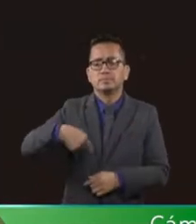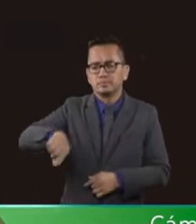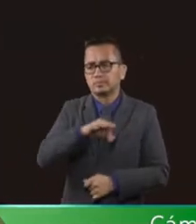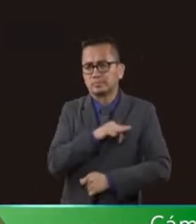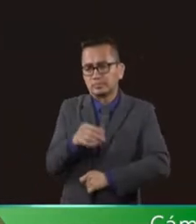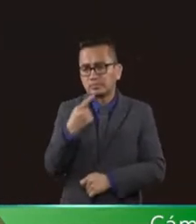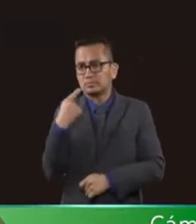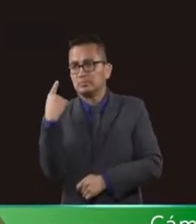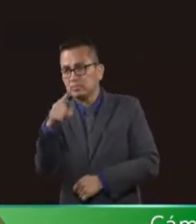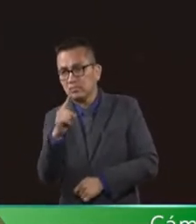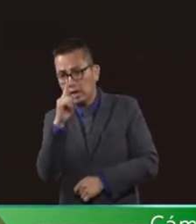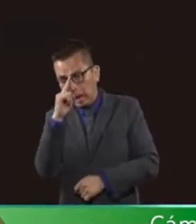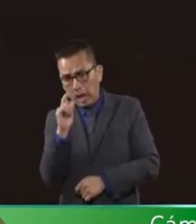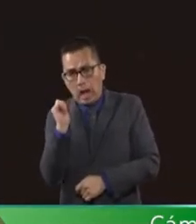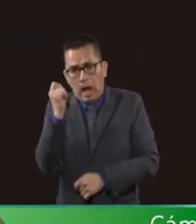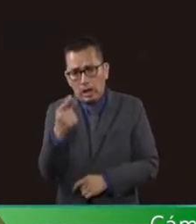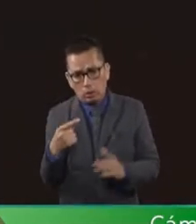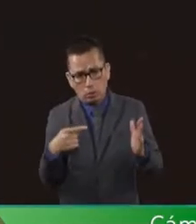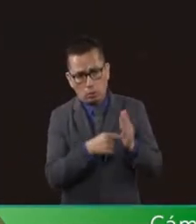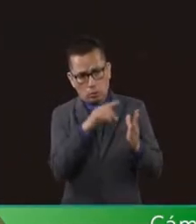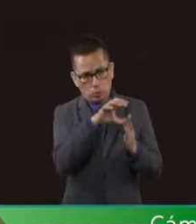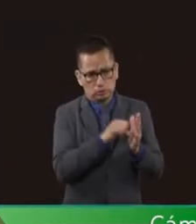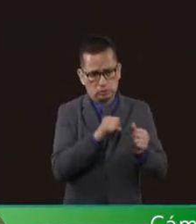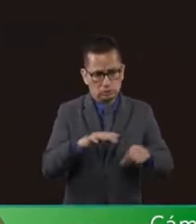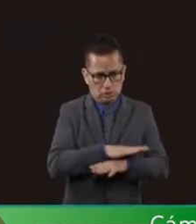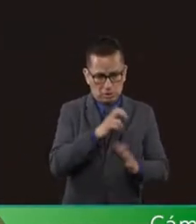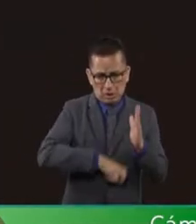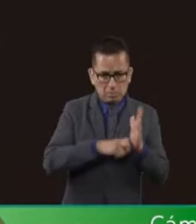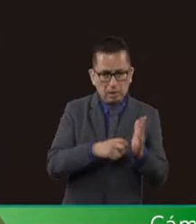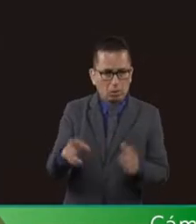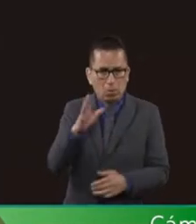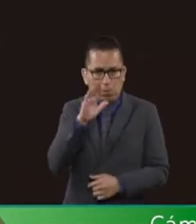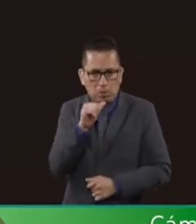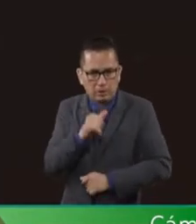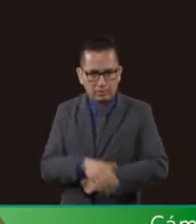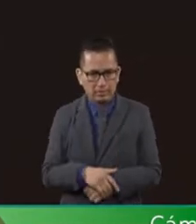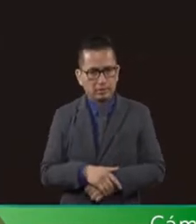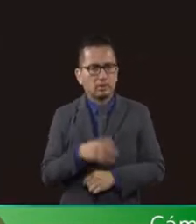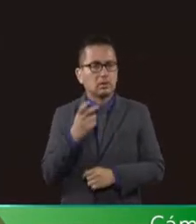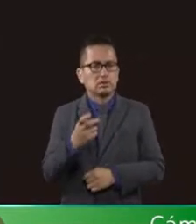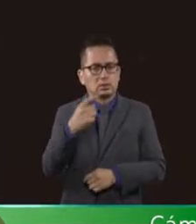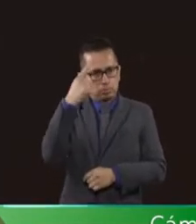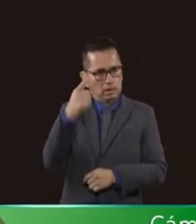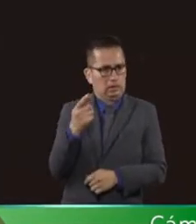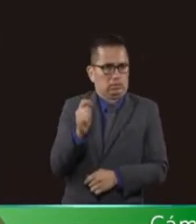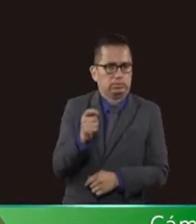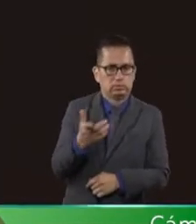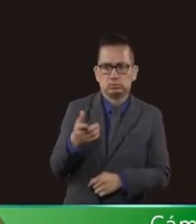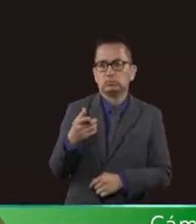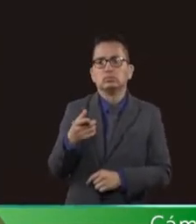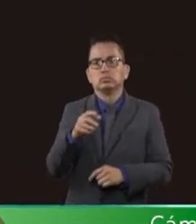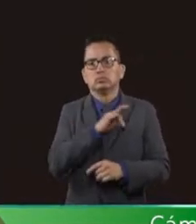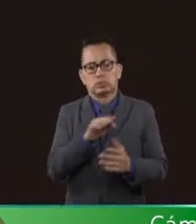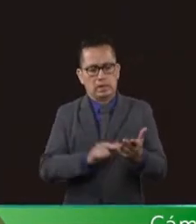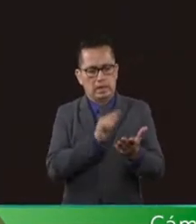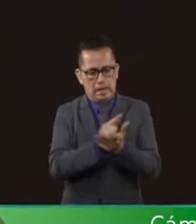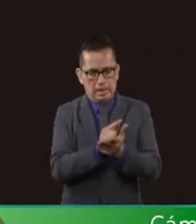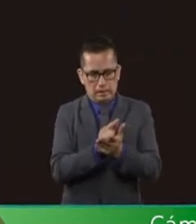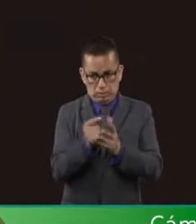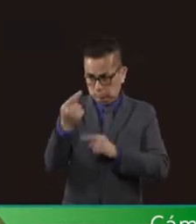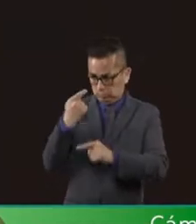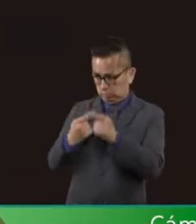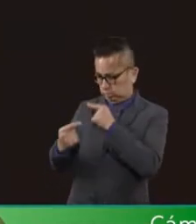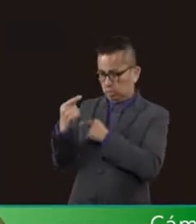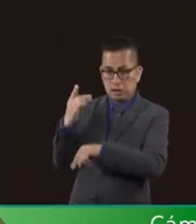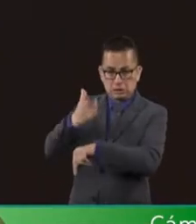controvertir las adiciones o las reformas a nuestra Constitución. Atenta contra el principio de retroactividad de la ley al querer